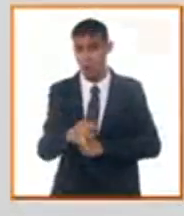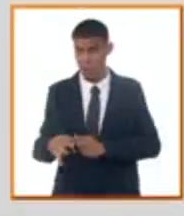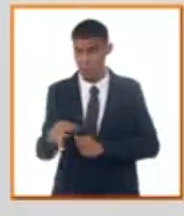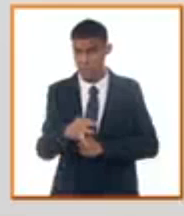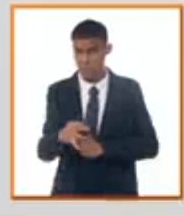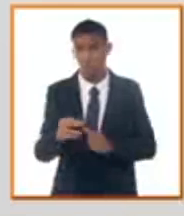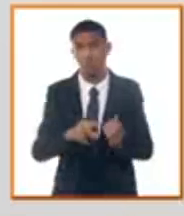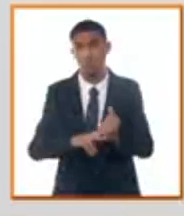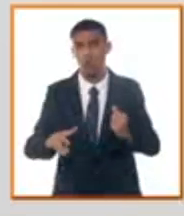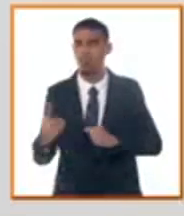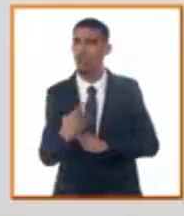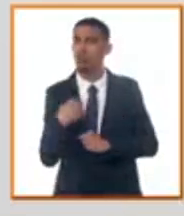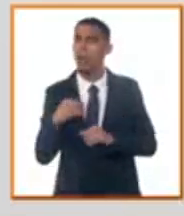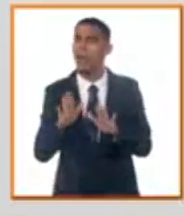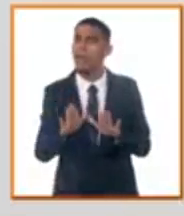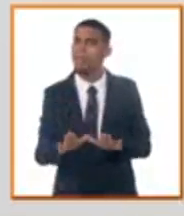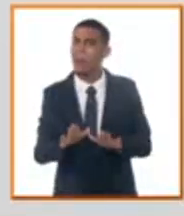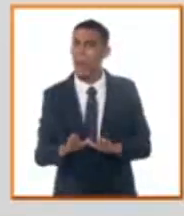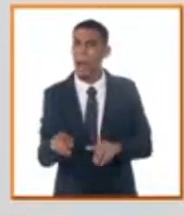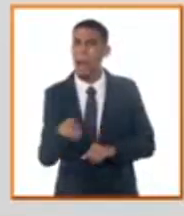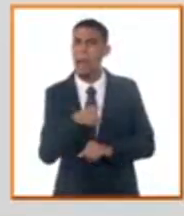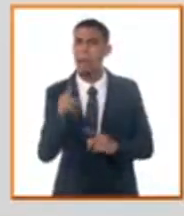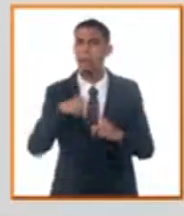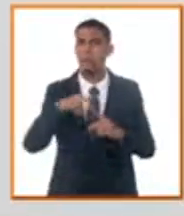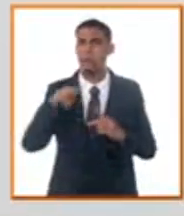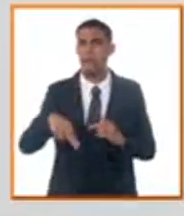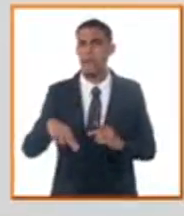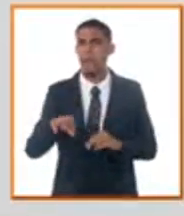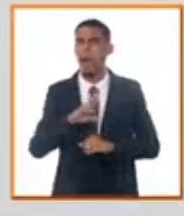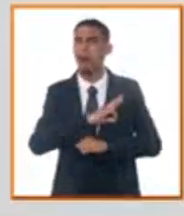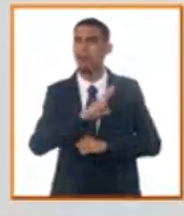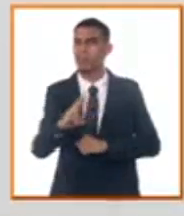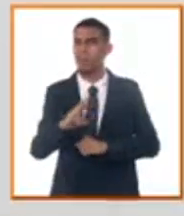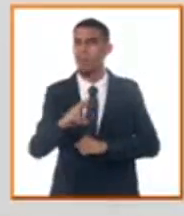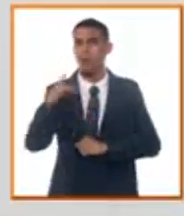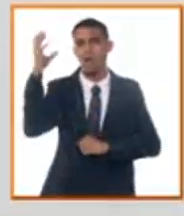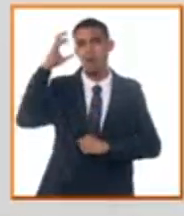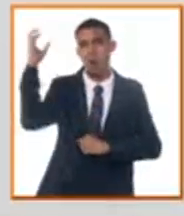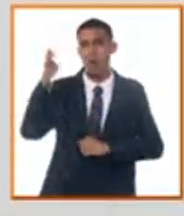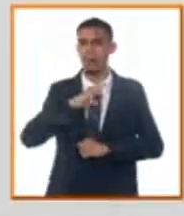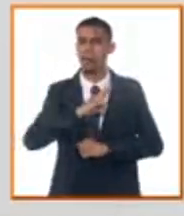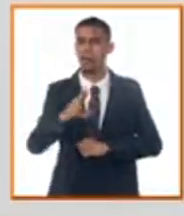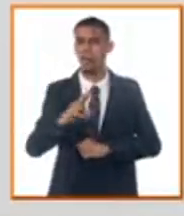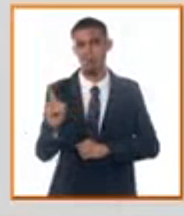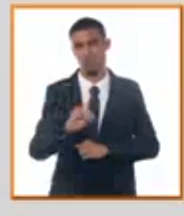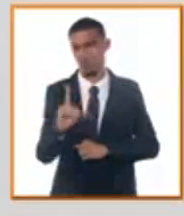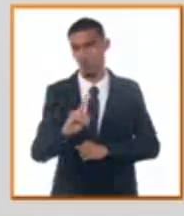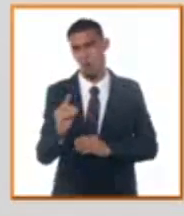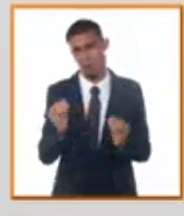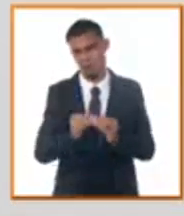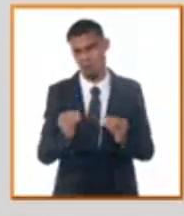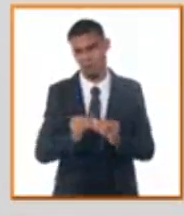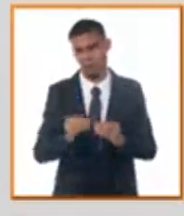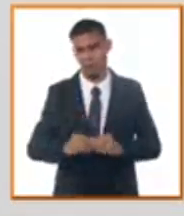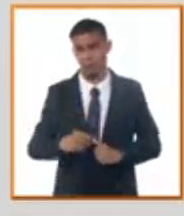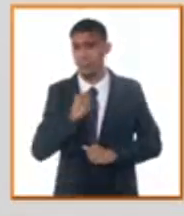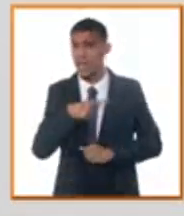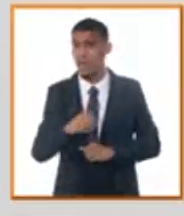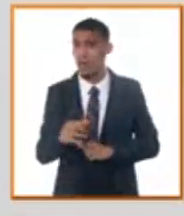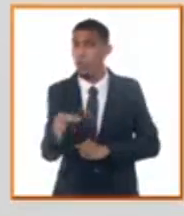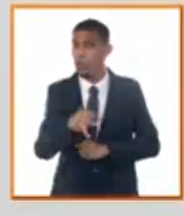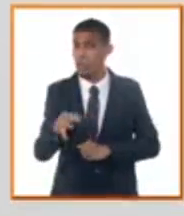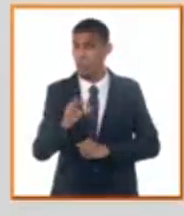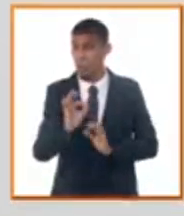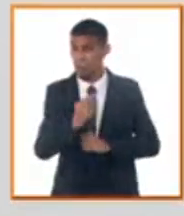provincia. No podemos esperar que estos temas se resuelvan a nivel de país. En un municipio podemos, las